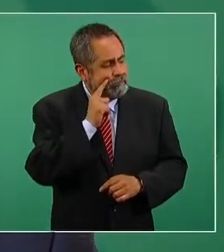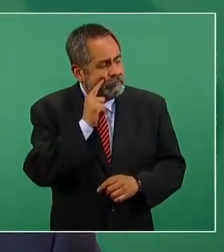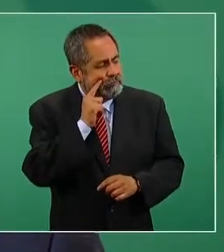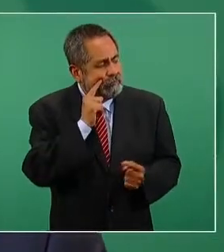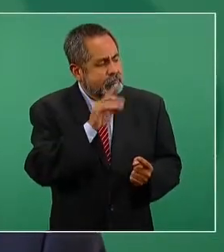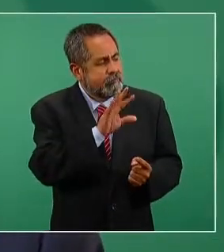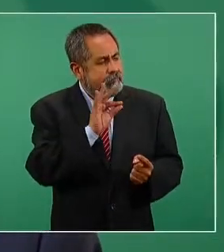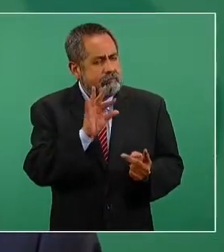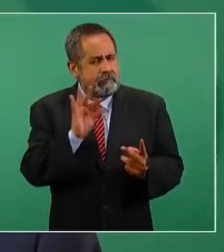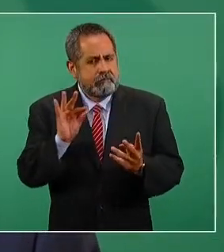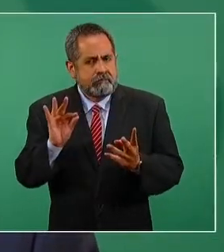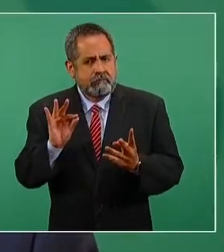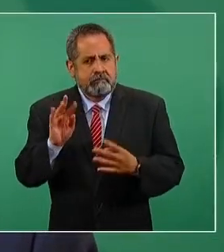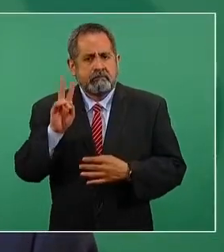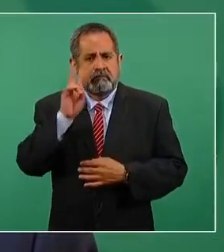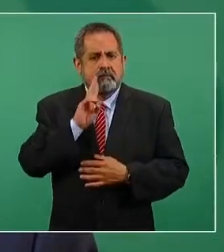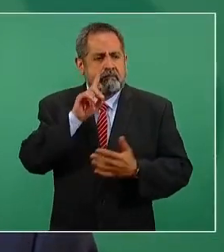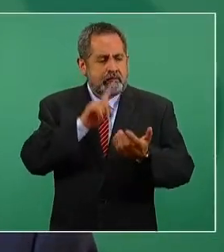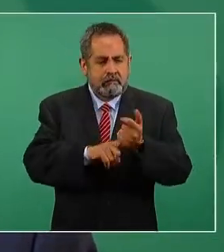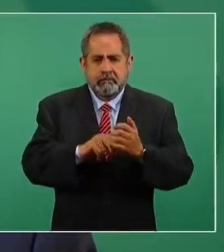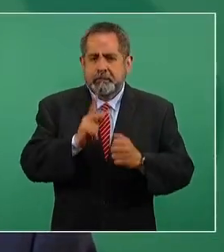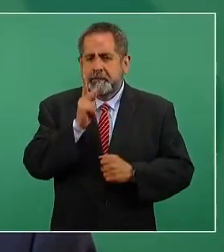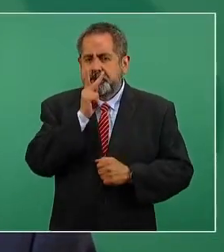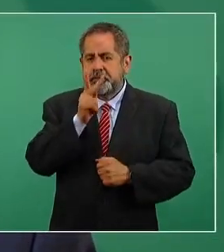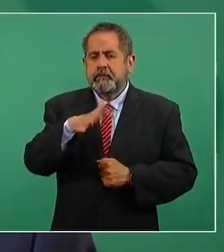aparece la palabra corrupción?